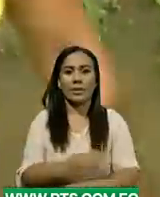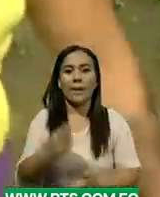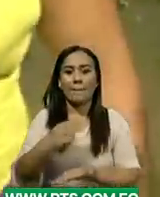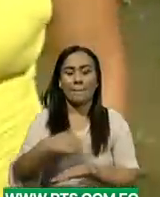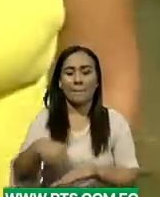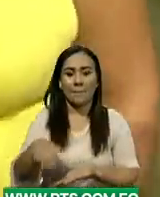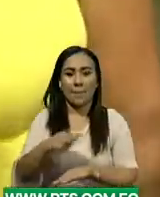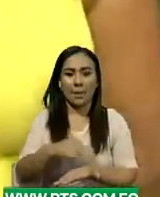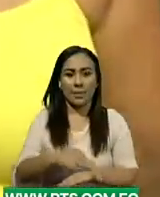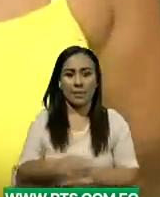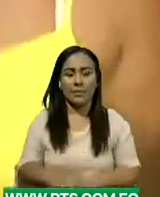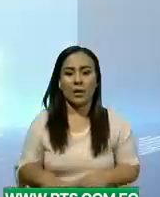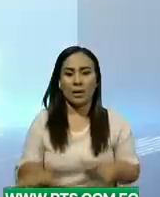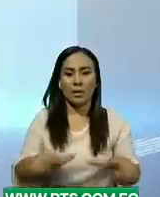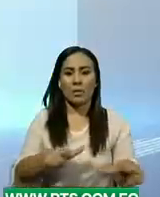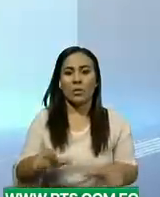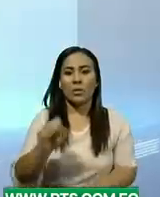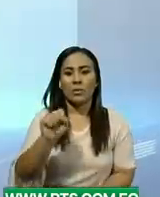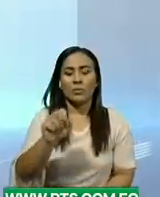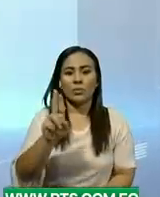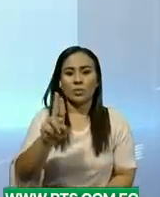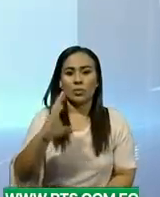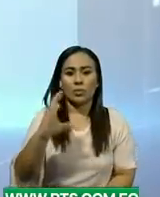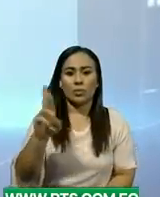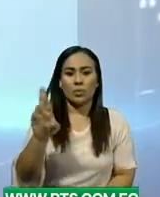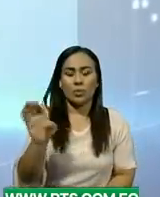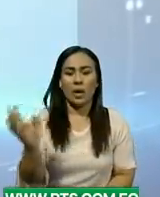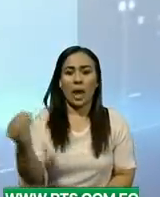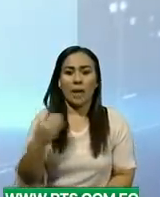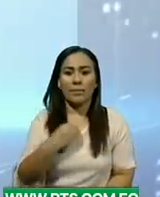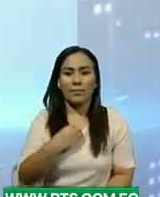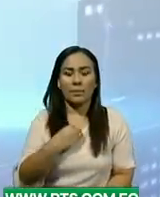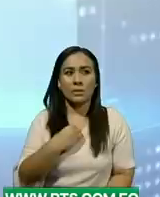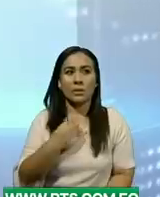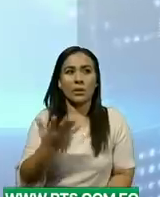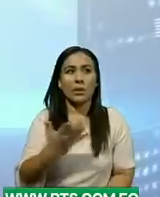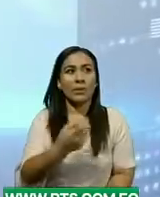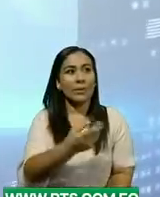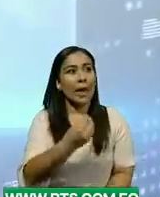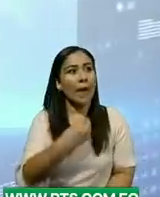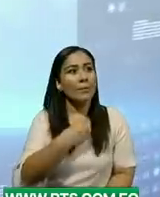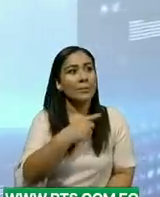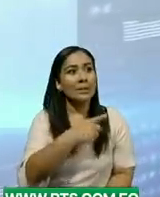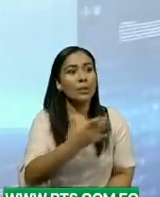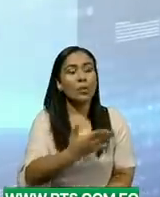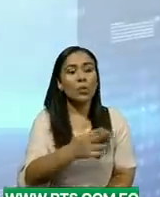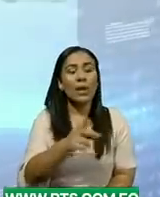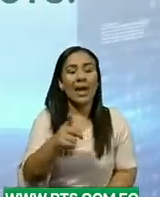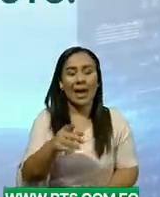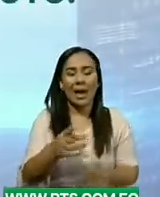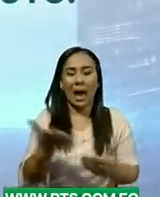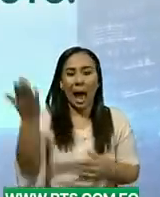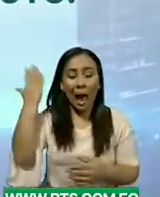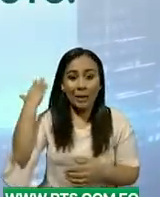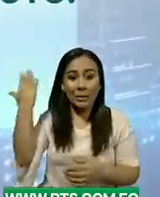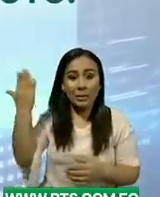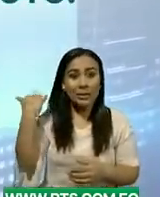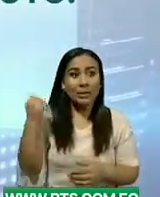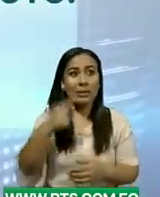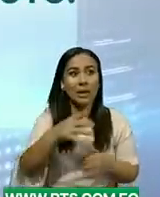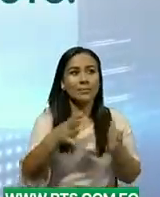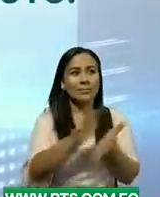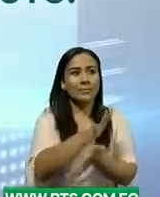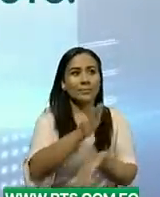Manabí, en el cantón Sucre, quienes votaban en la unidad educativa Juan Benigno Vela deberán sufragar ahora en la unidad